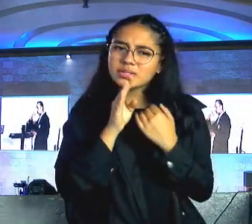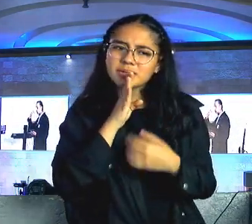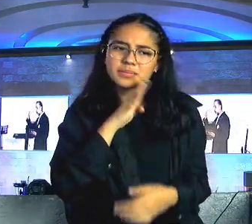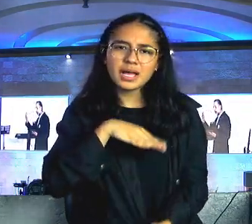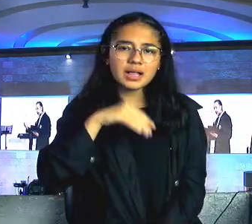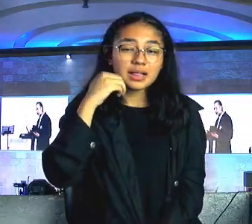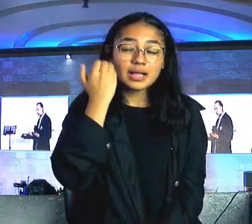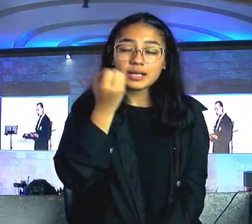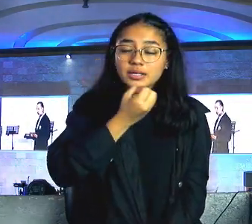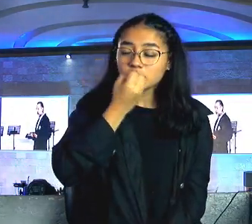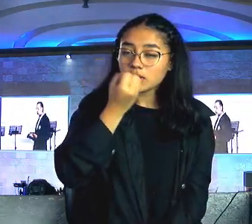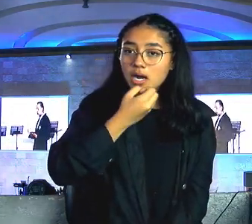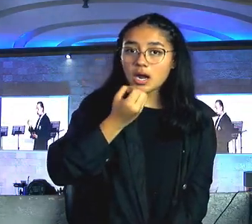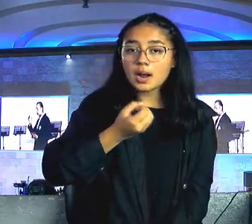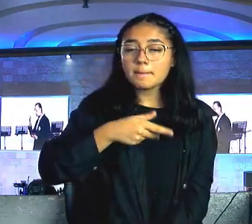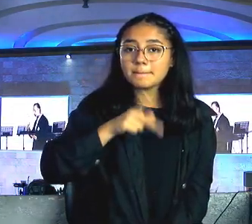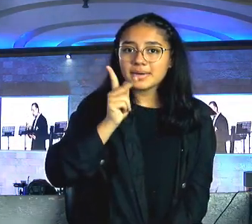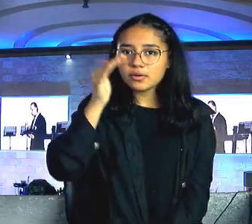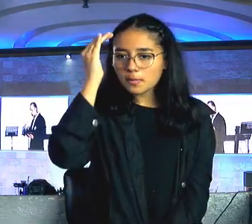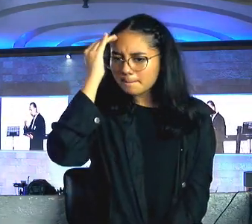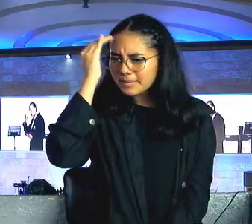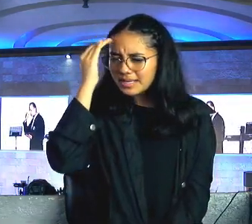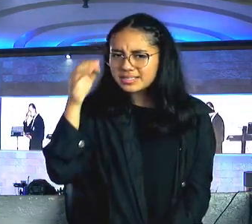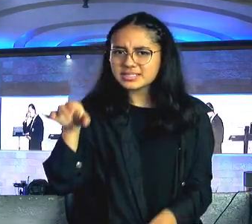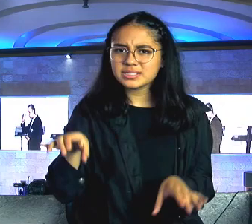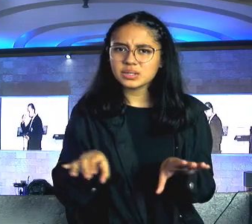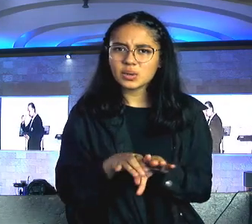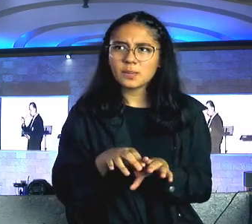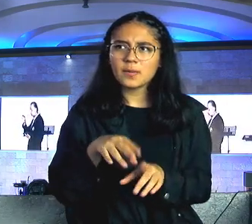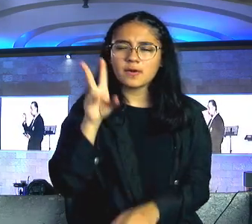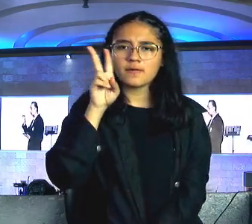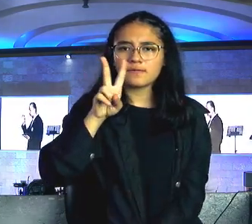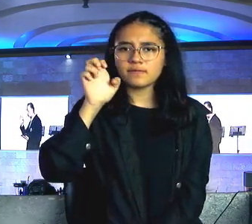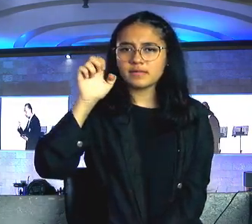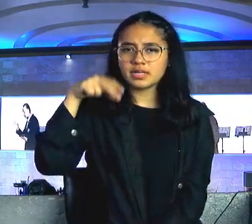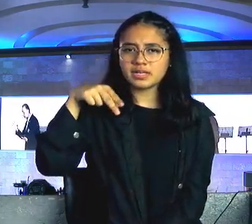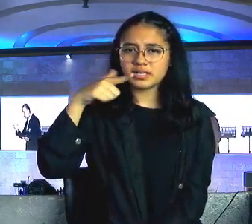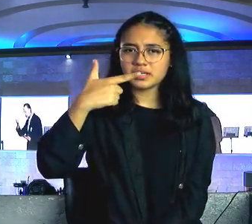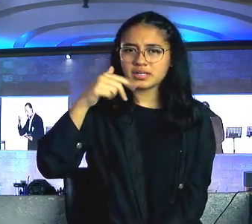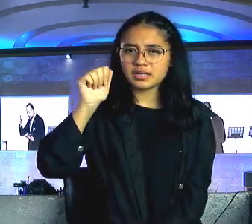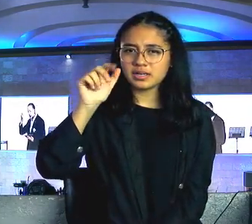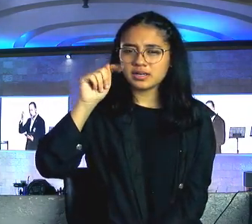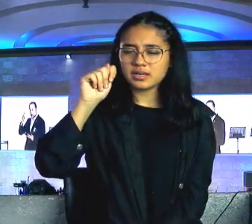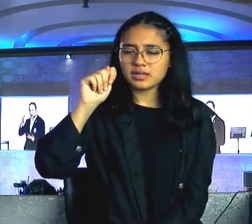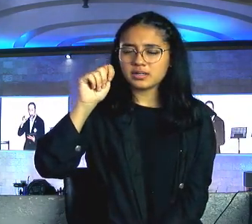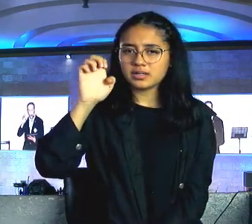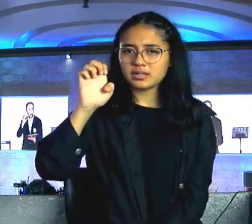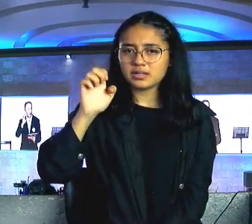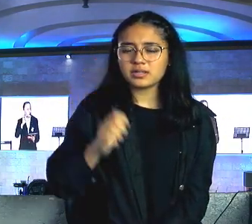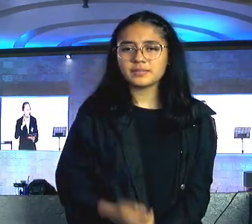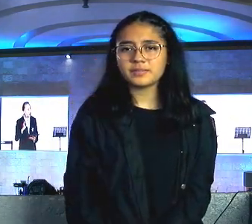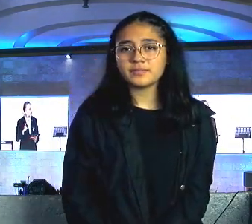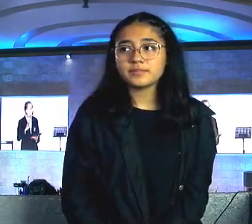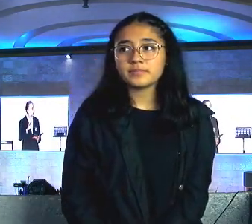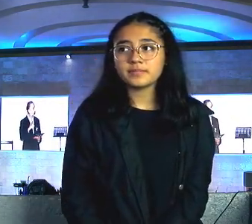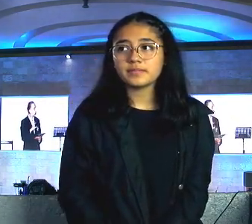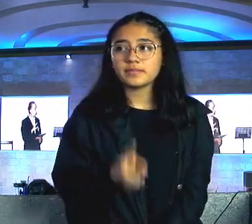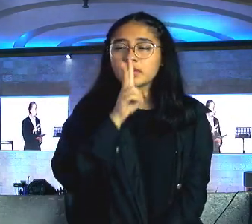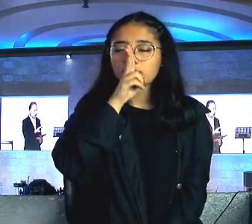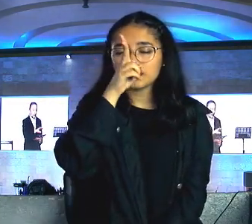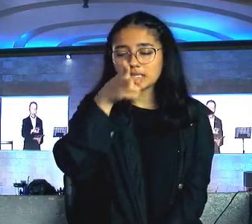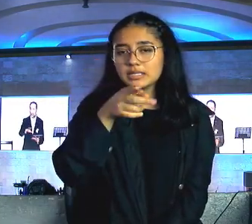cómo vengarte de tu enemigo. Quieres orar, pero estás pensando cómo hacer una tranza. Estás orando, pero estás pensando